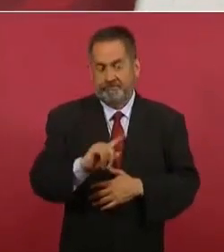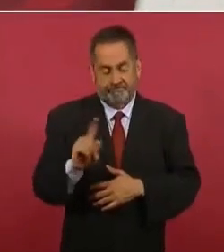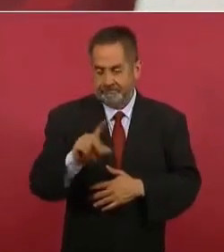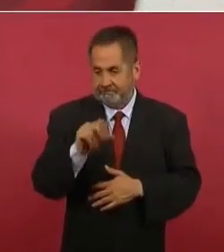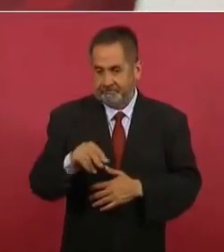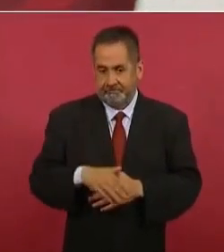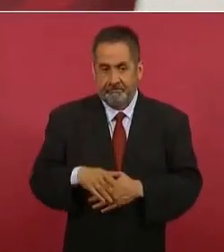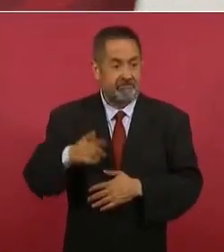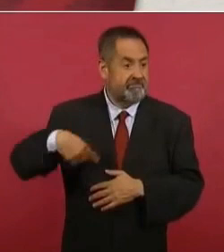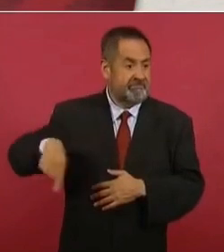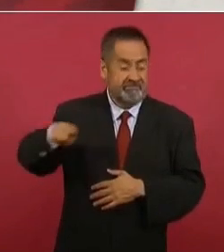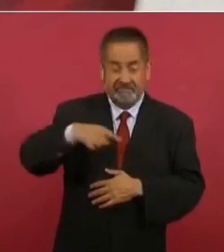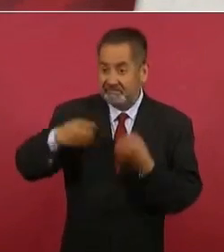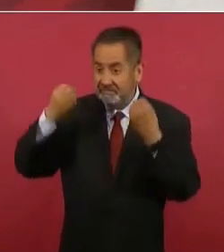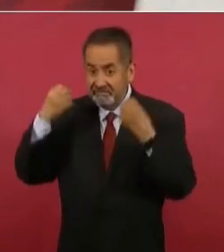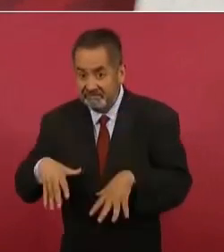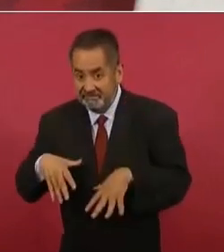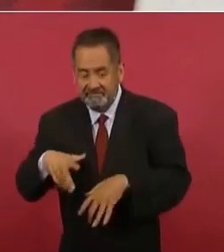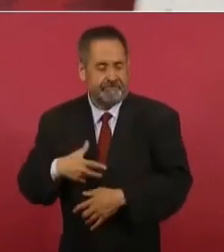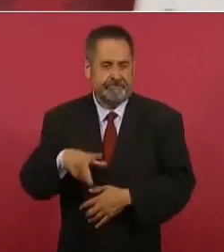que se afecte el interés público.